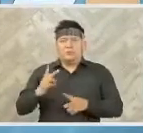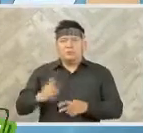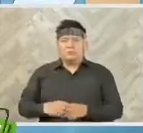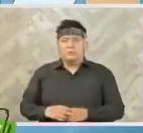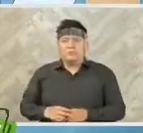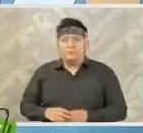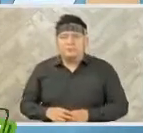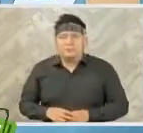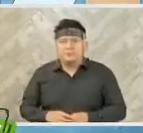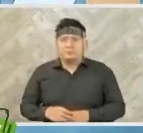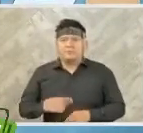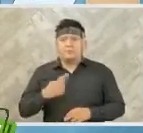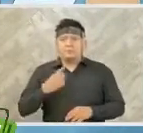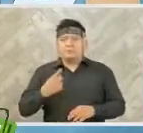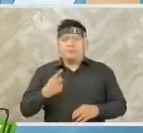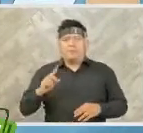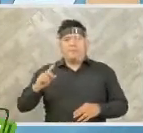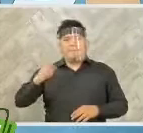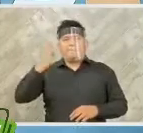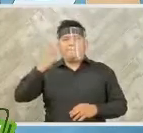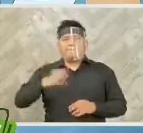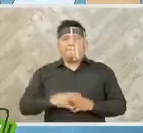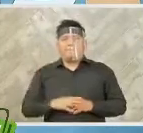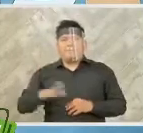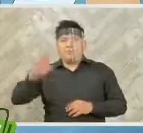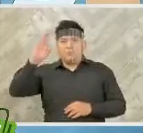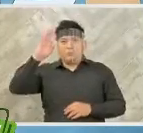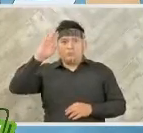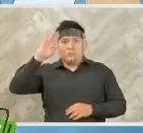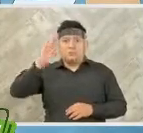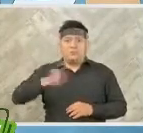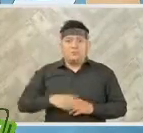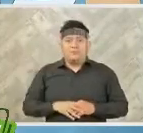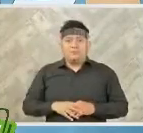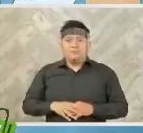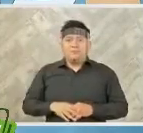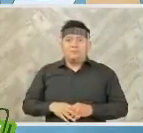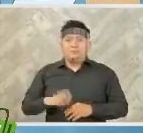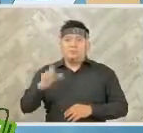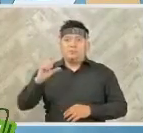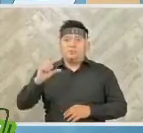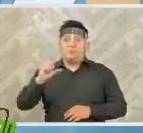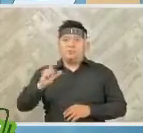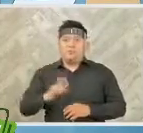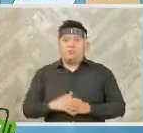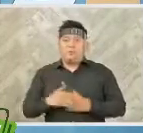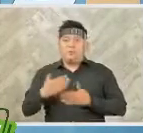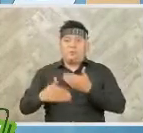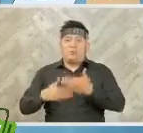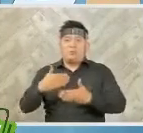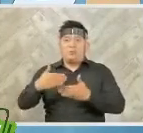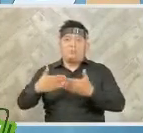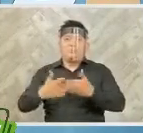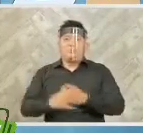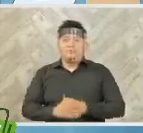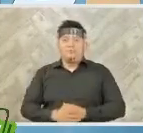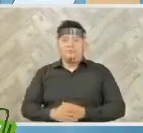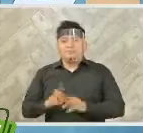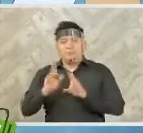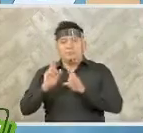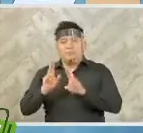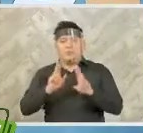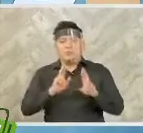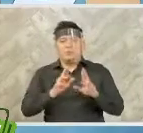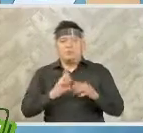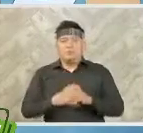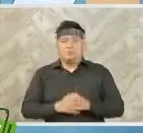siempre, principalmente en compañía de la Policía Metropolitana de Cúcuta. En estos procesos ya identificación de estos